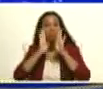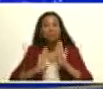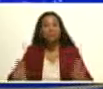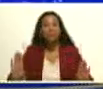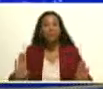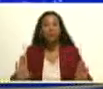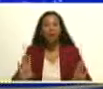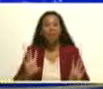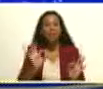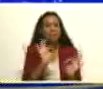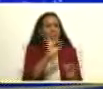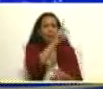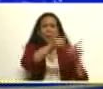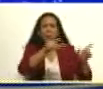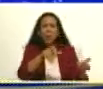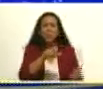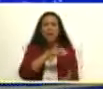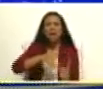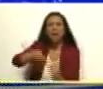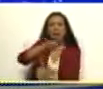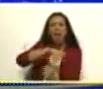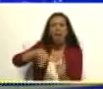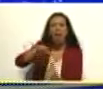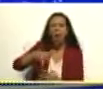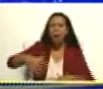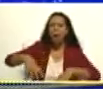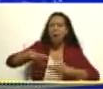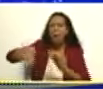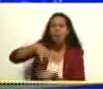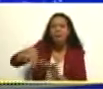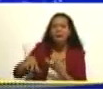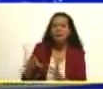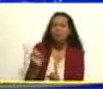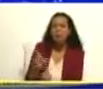No podrá ningún saboteo, ningún sabotaje